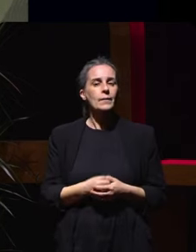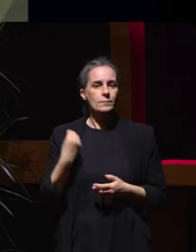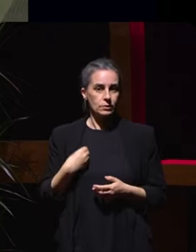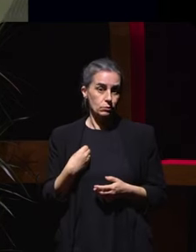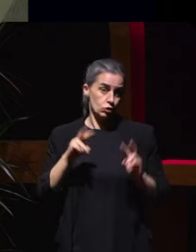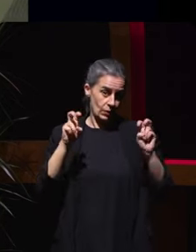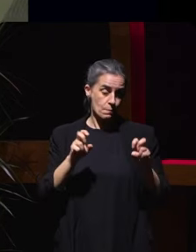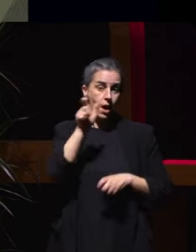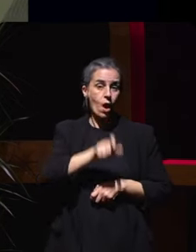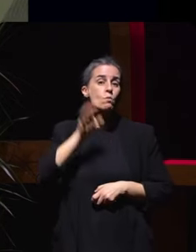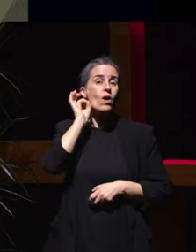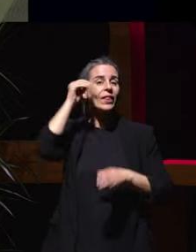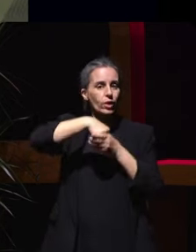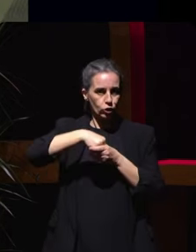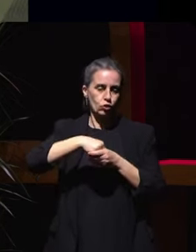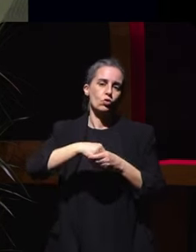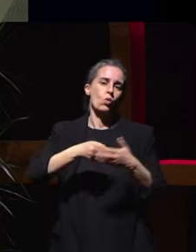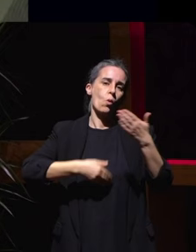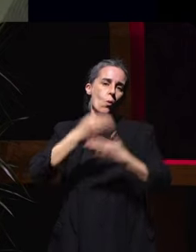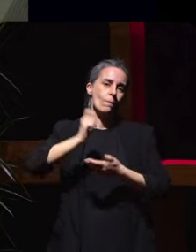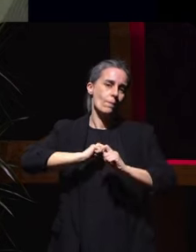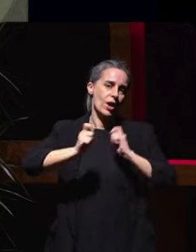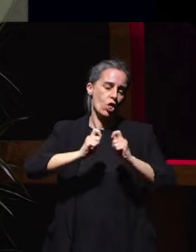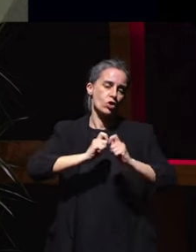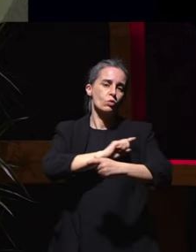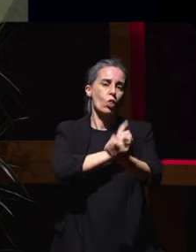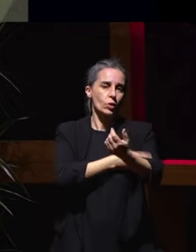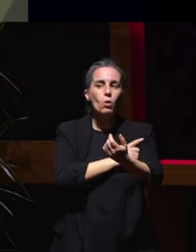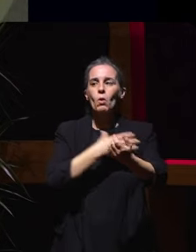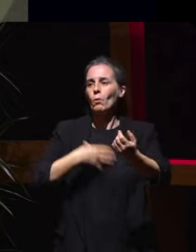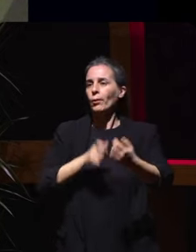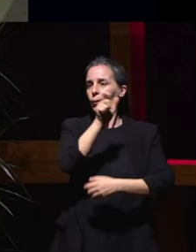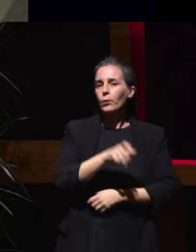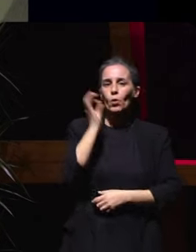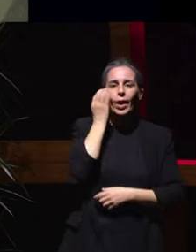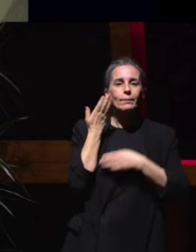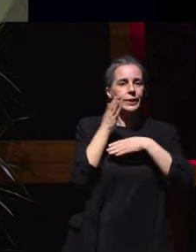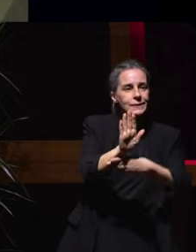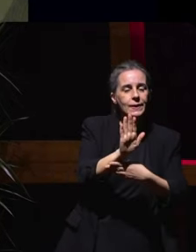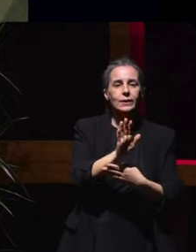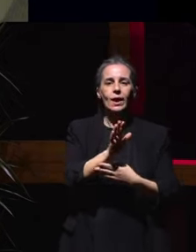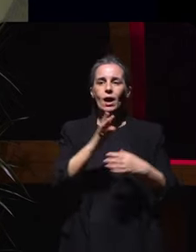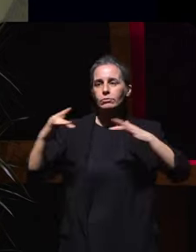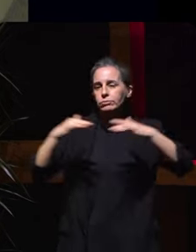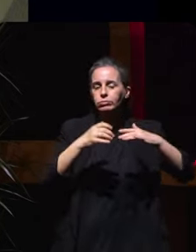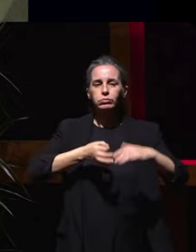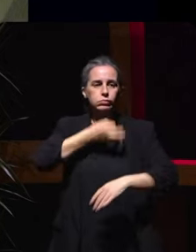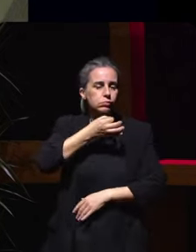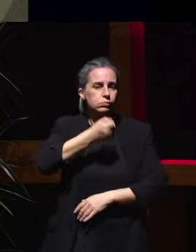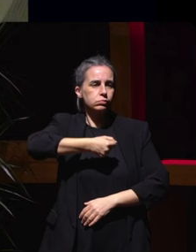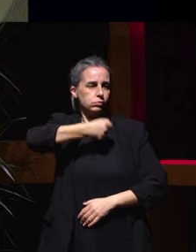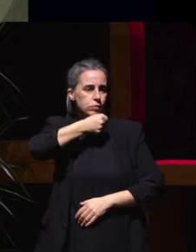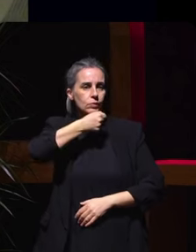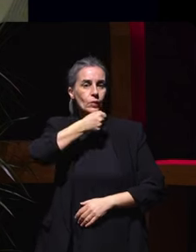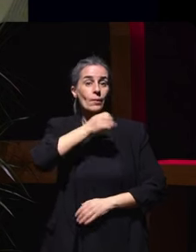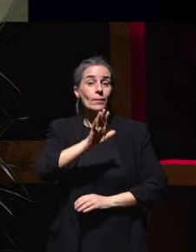la mujer en el periodismo deportivo. Se pueden ver mujeres presentando programas, se pueden ver mujeres narrando fútbol, narrando todo tipo de deportes.